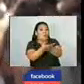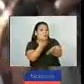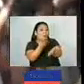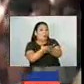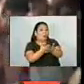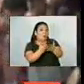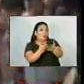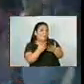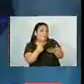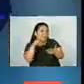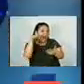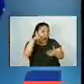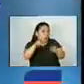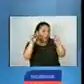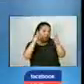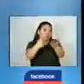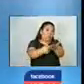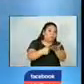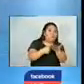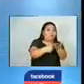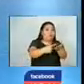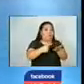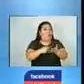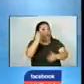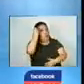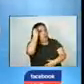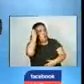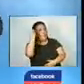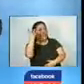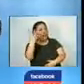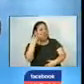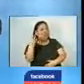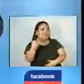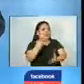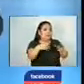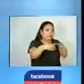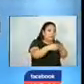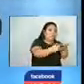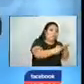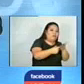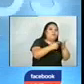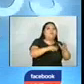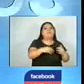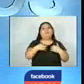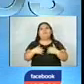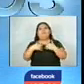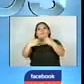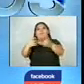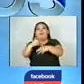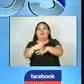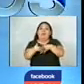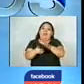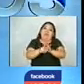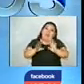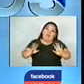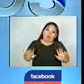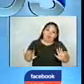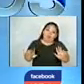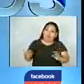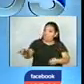propuestas se están discutiendo porque obviamente tiene que pasar al Pleno Legislativo y según